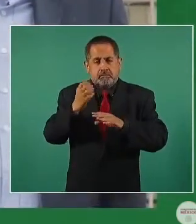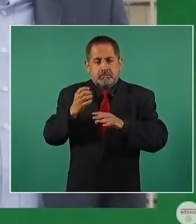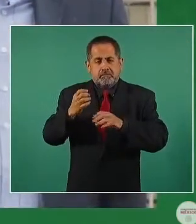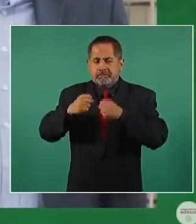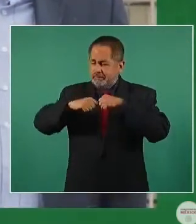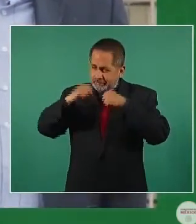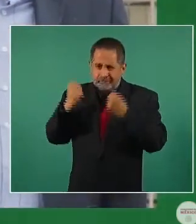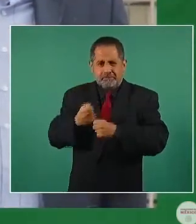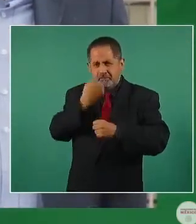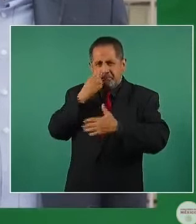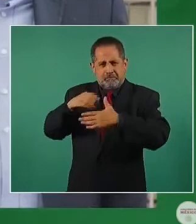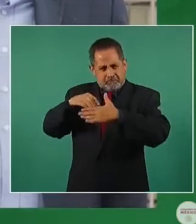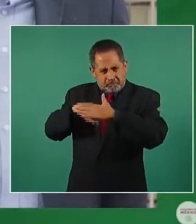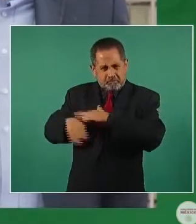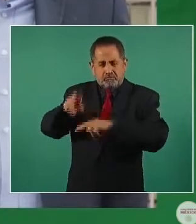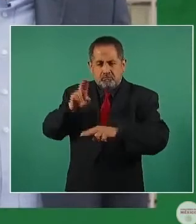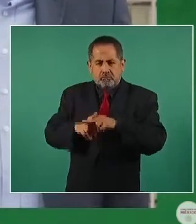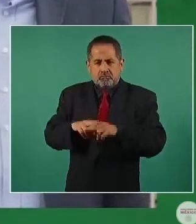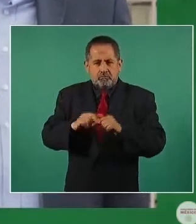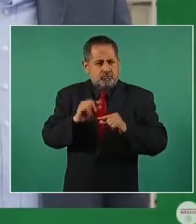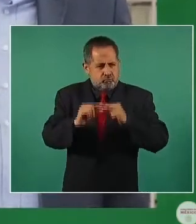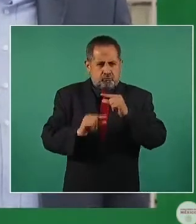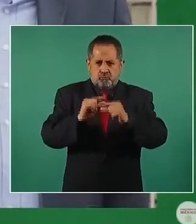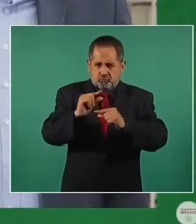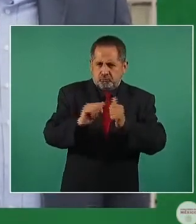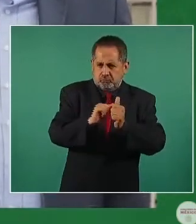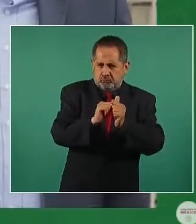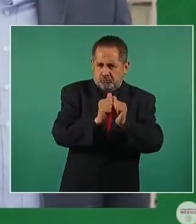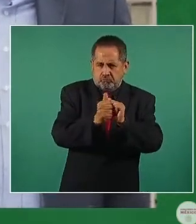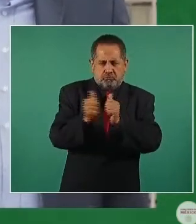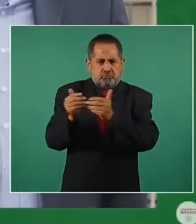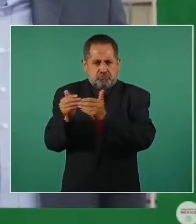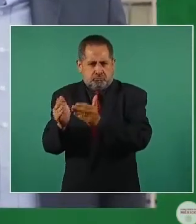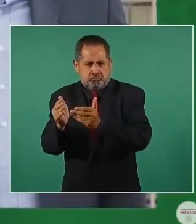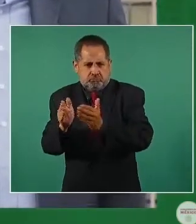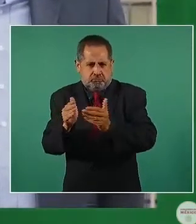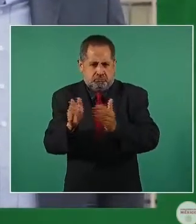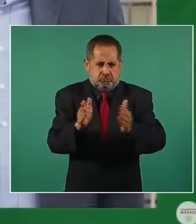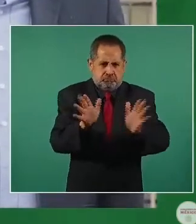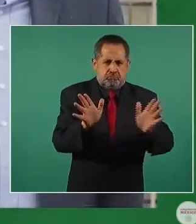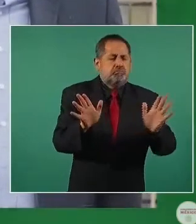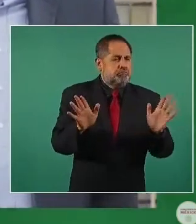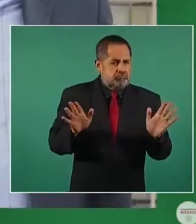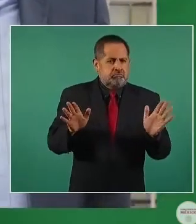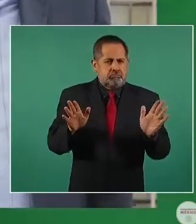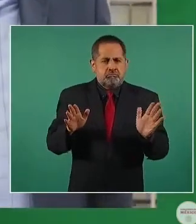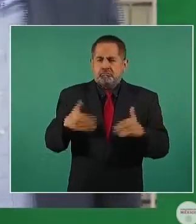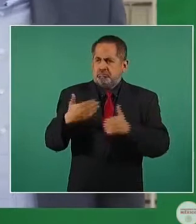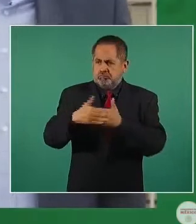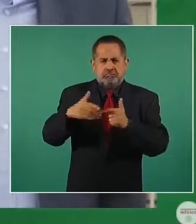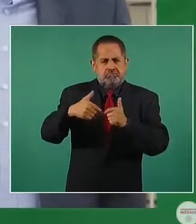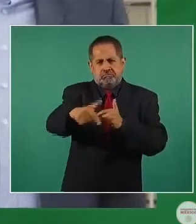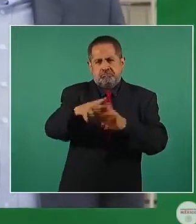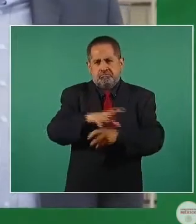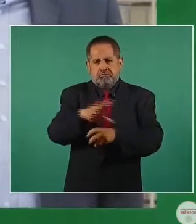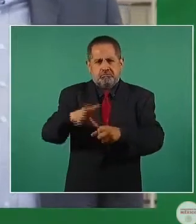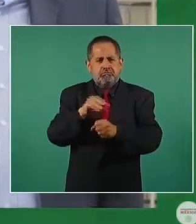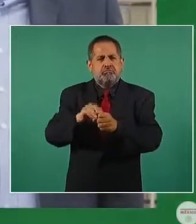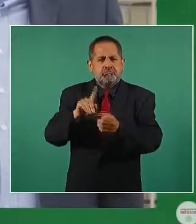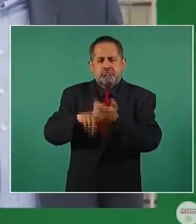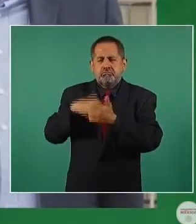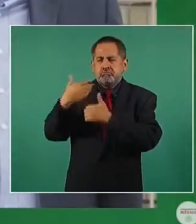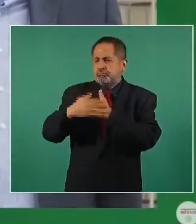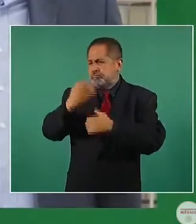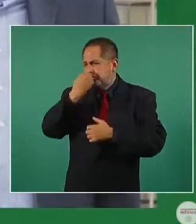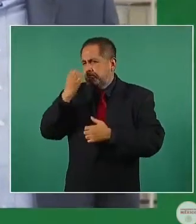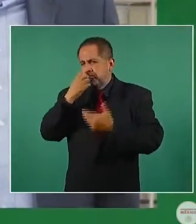seguro, escalonado, gradual. Vamos a regresar a las aulas todo el sistema educativo